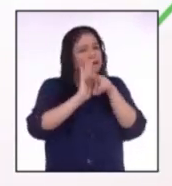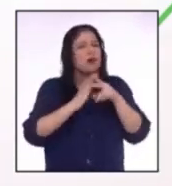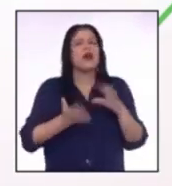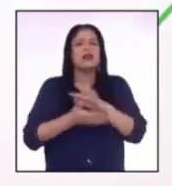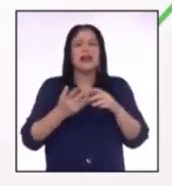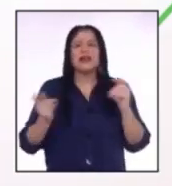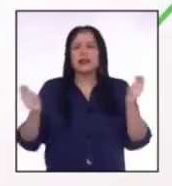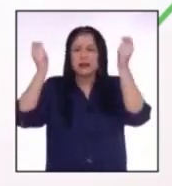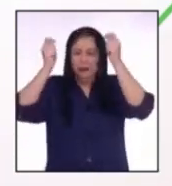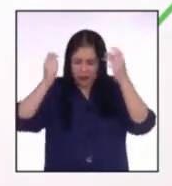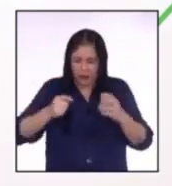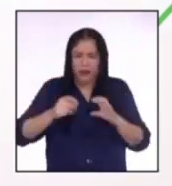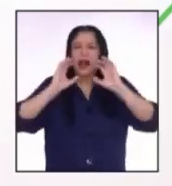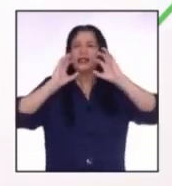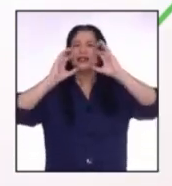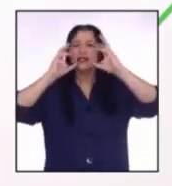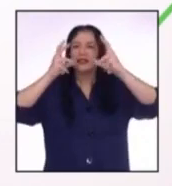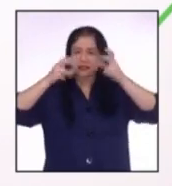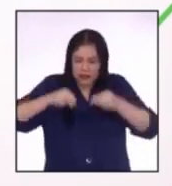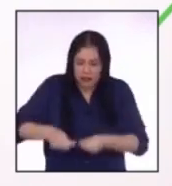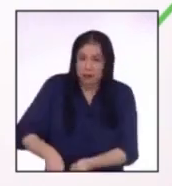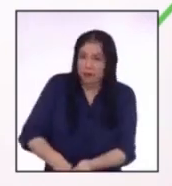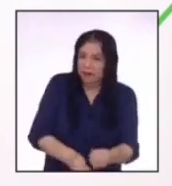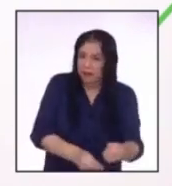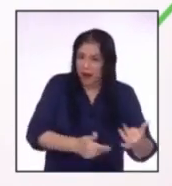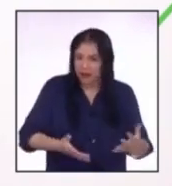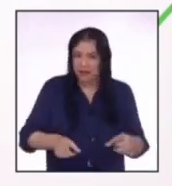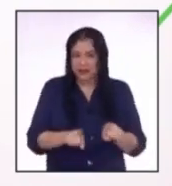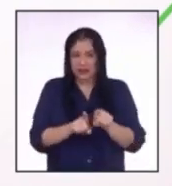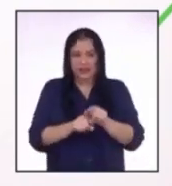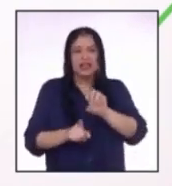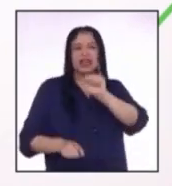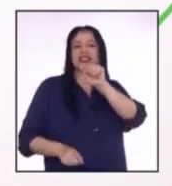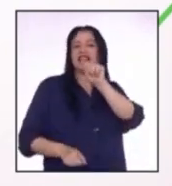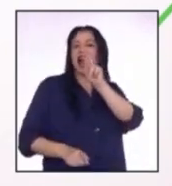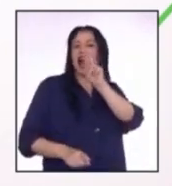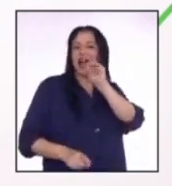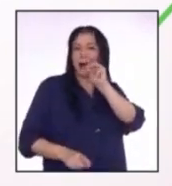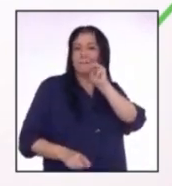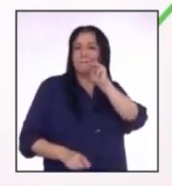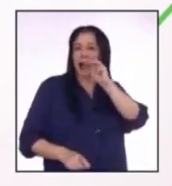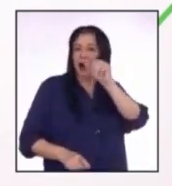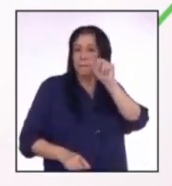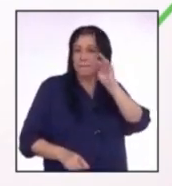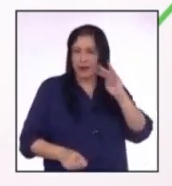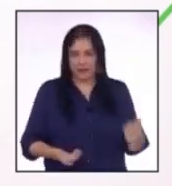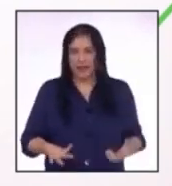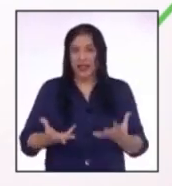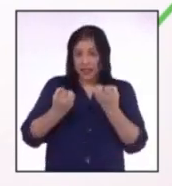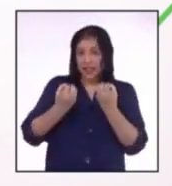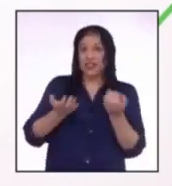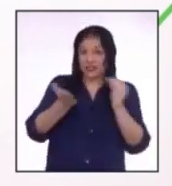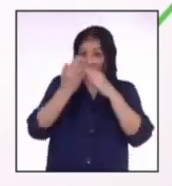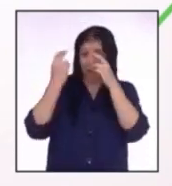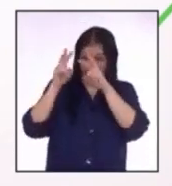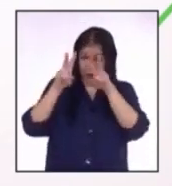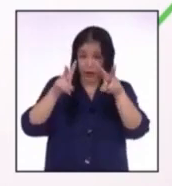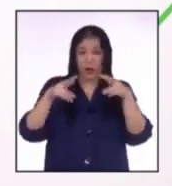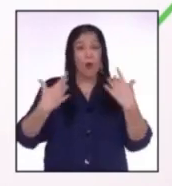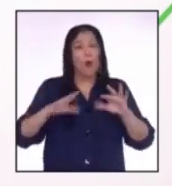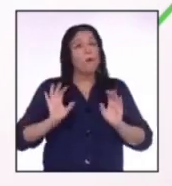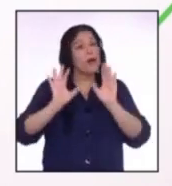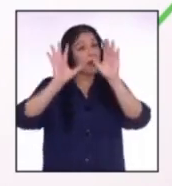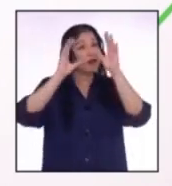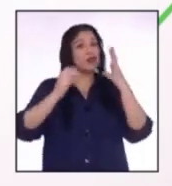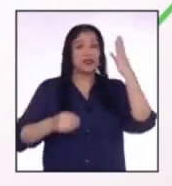de siempre maíz también conocida como sara mamá qué les parece si volvemos a ver esta mágica